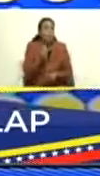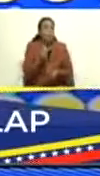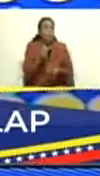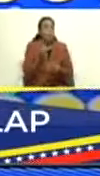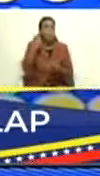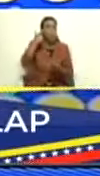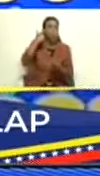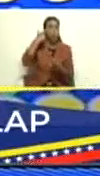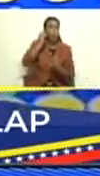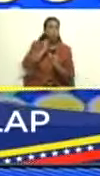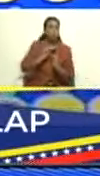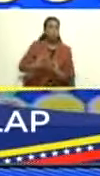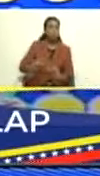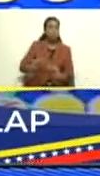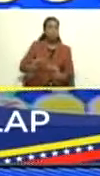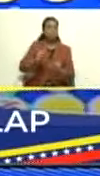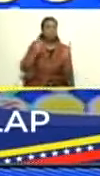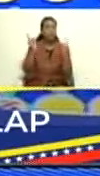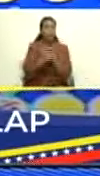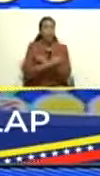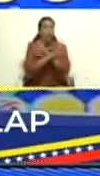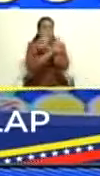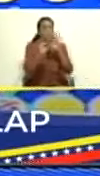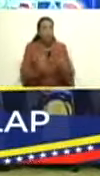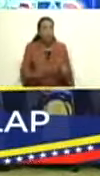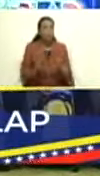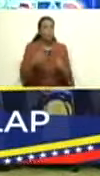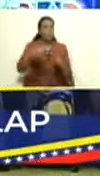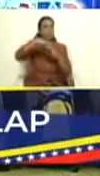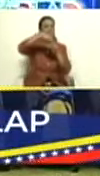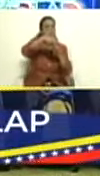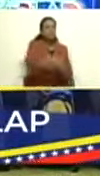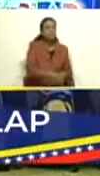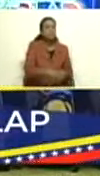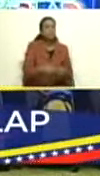iniquidad y la intolerancia convertidos en forma de dominación.